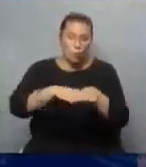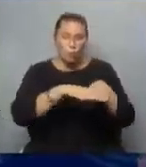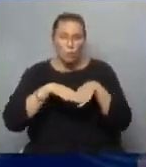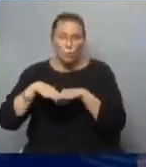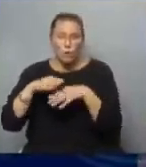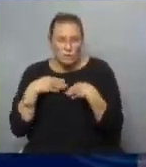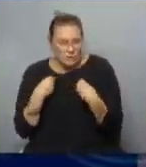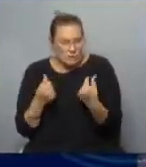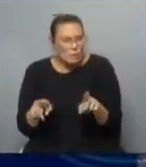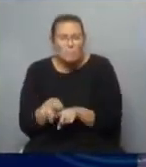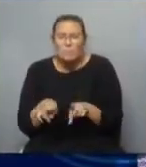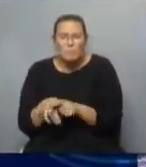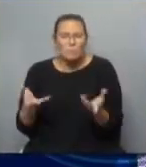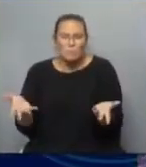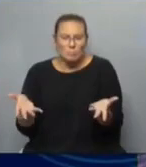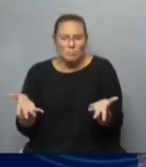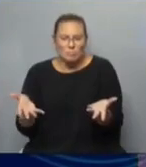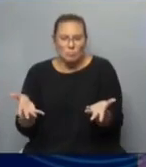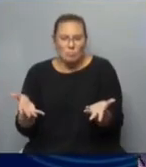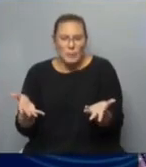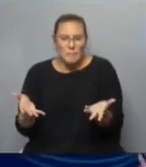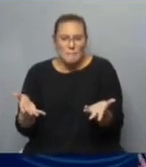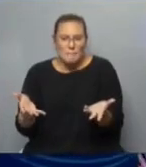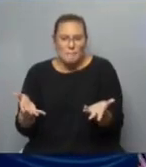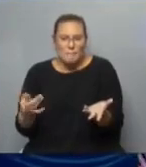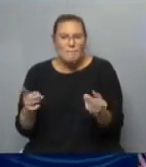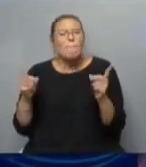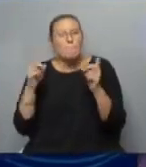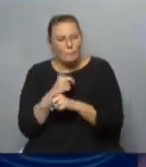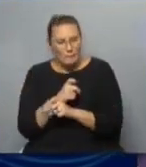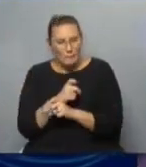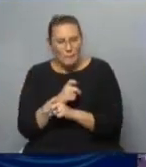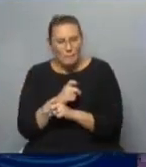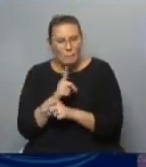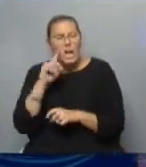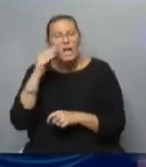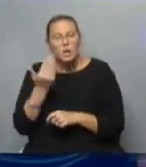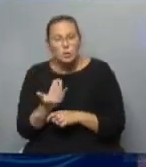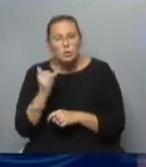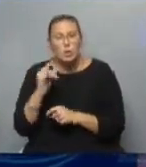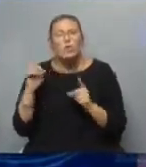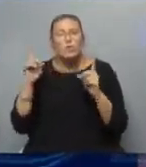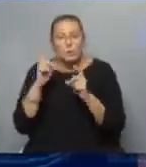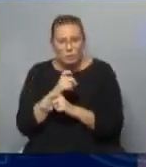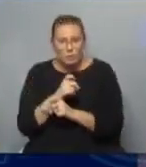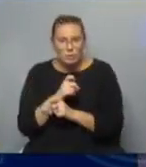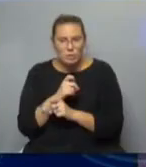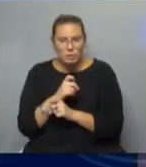como sintieran la misma cosa. Claro. ¿No? Entonces, yo creo, bueno, es muy difícil, ojo, no, reconozco que es súper difícil